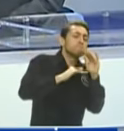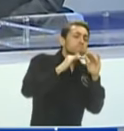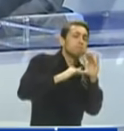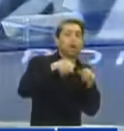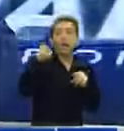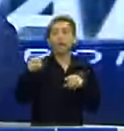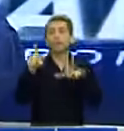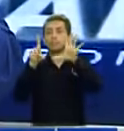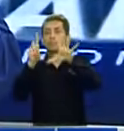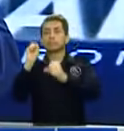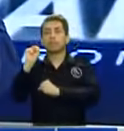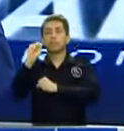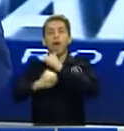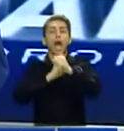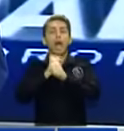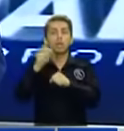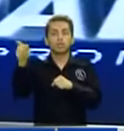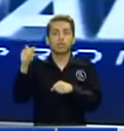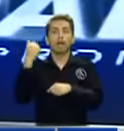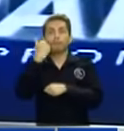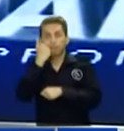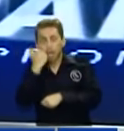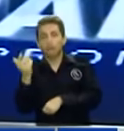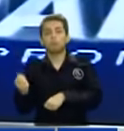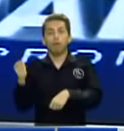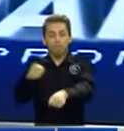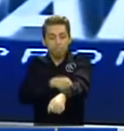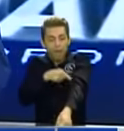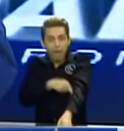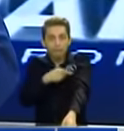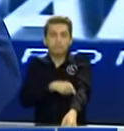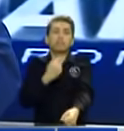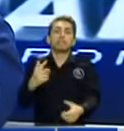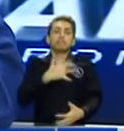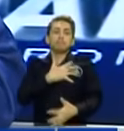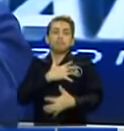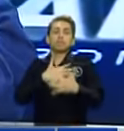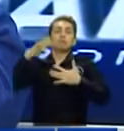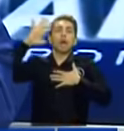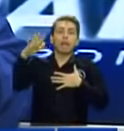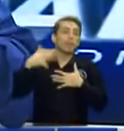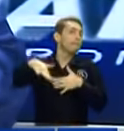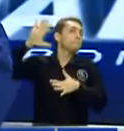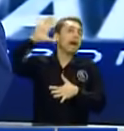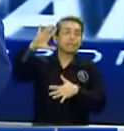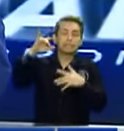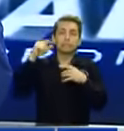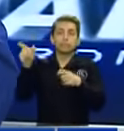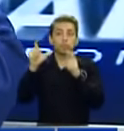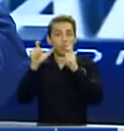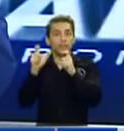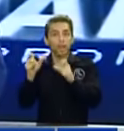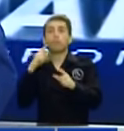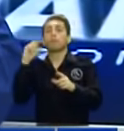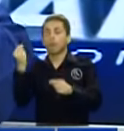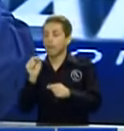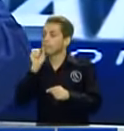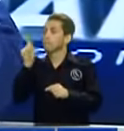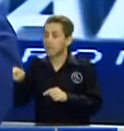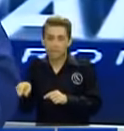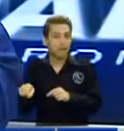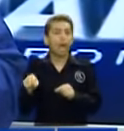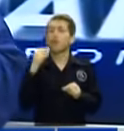diabético, corre mayores riesgos que un niño. Pero que le pega, igual le pega. Fiebre,